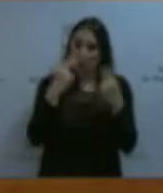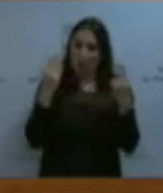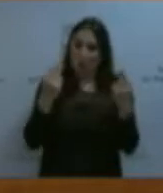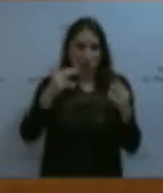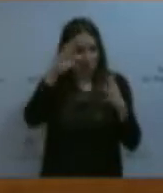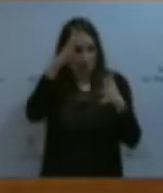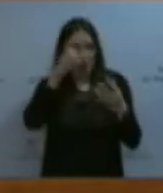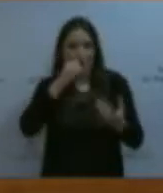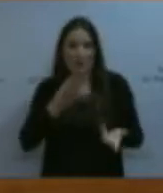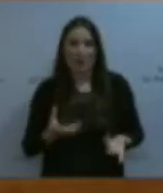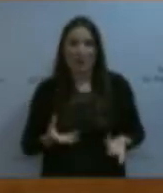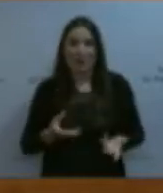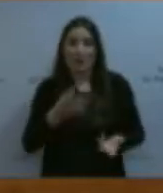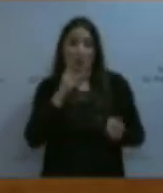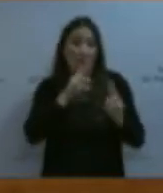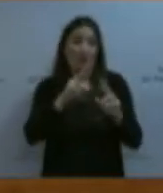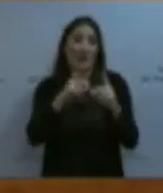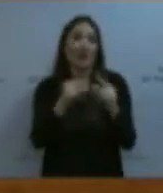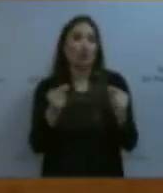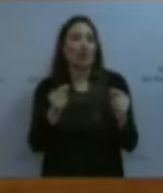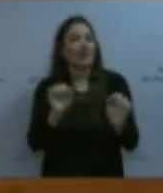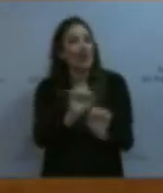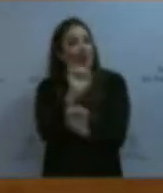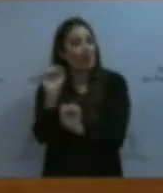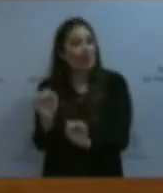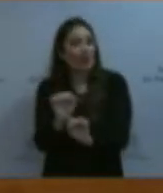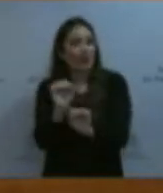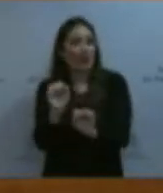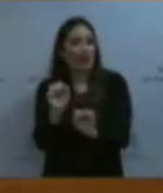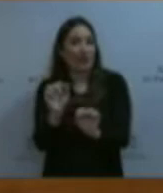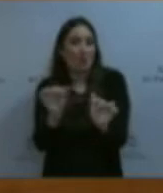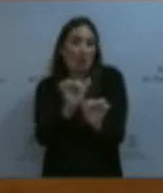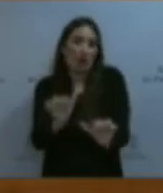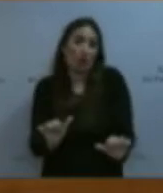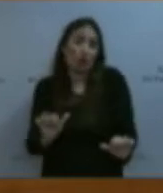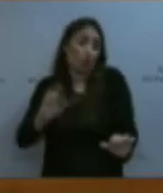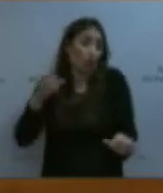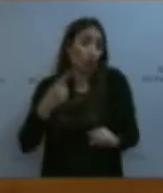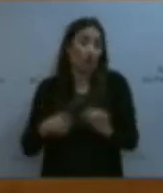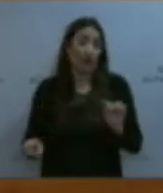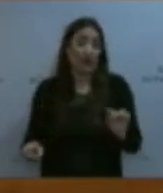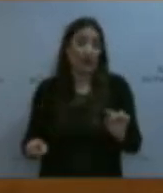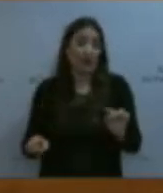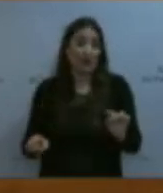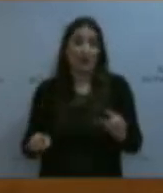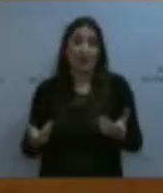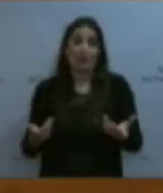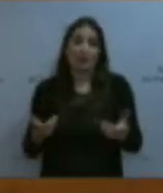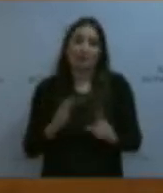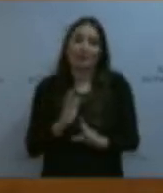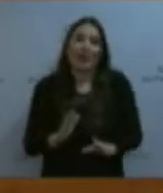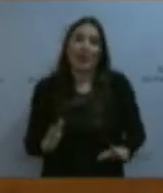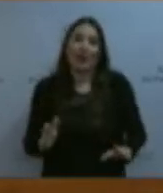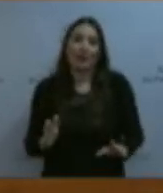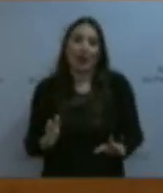Asturias verán que defendiendo otro tipo de modelos, pues evidentemente no van a